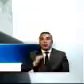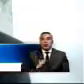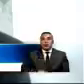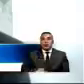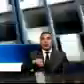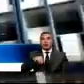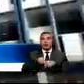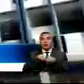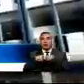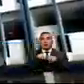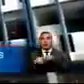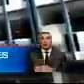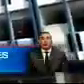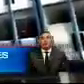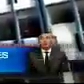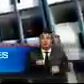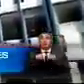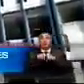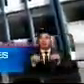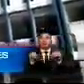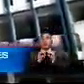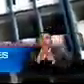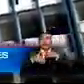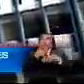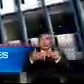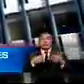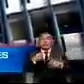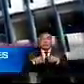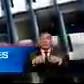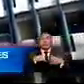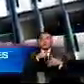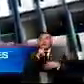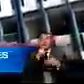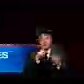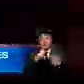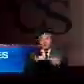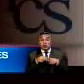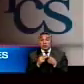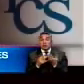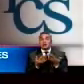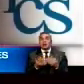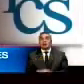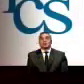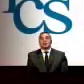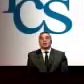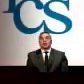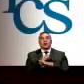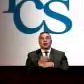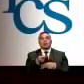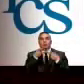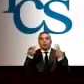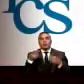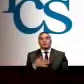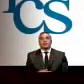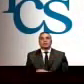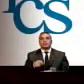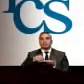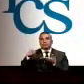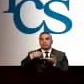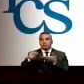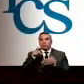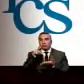se maneja en el concurso los concursos que más han avanzado pero que aún están en etapa inicial son el defensor público donde se califican